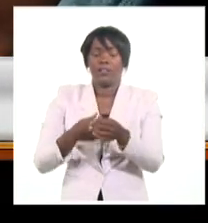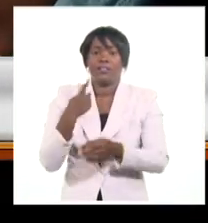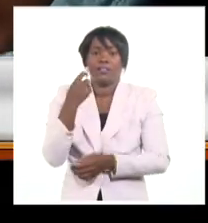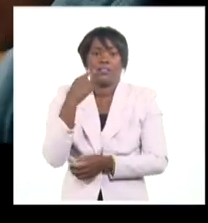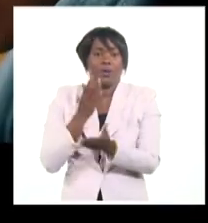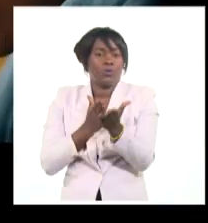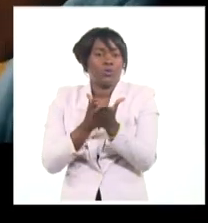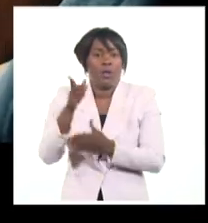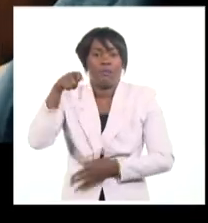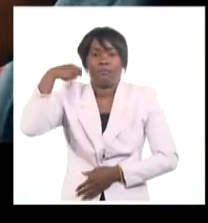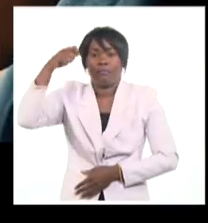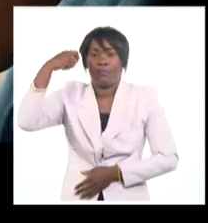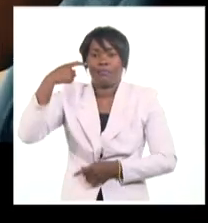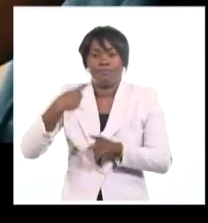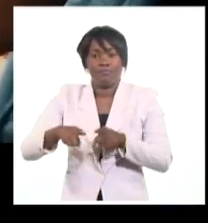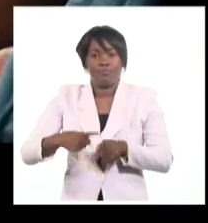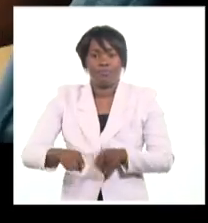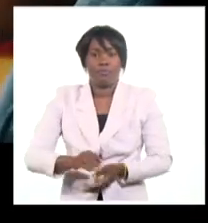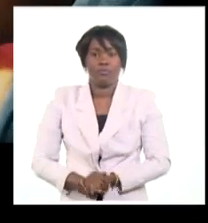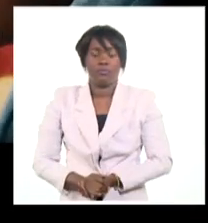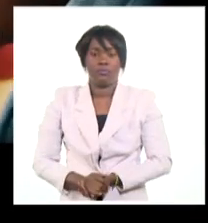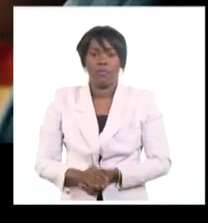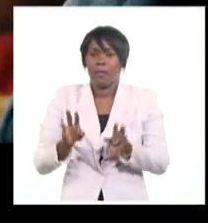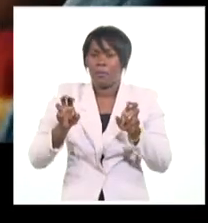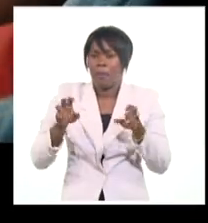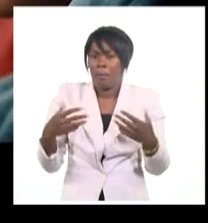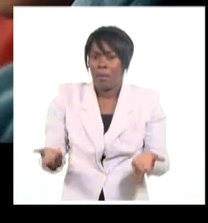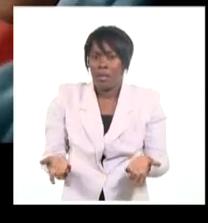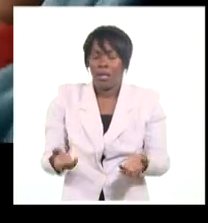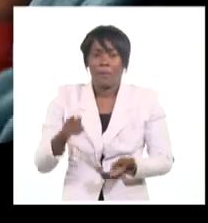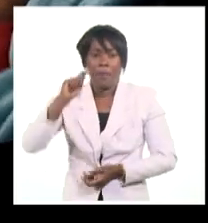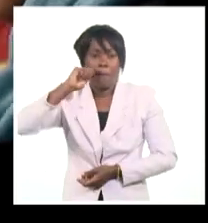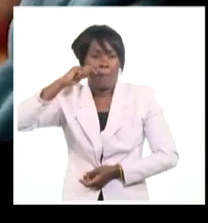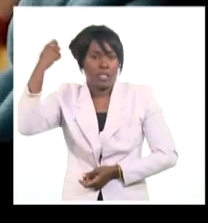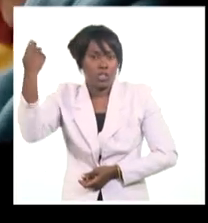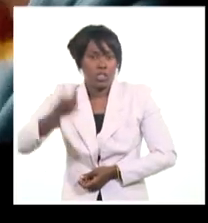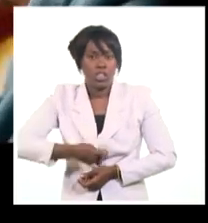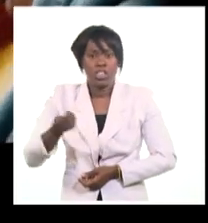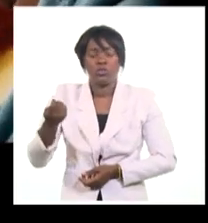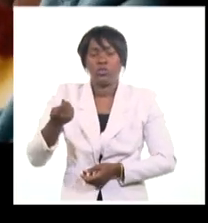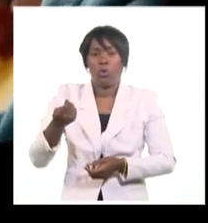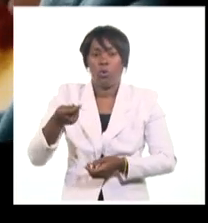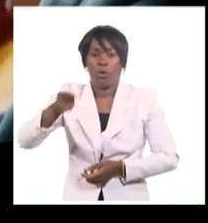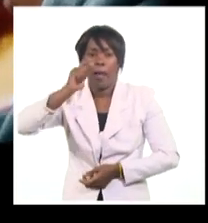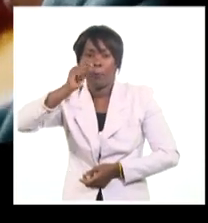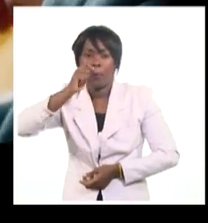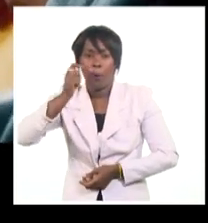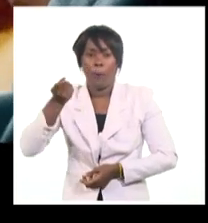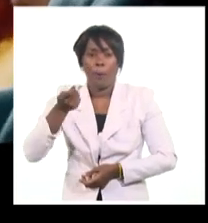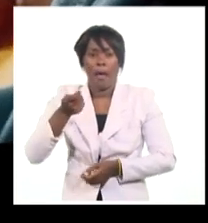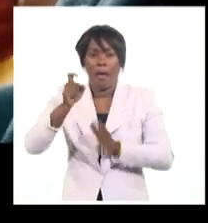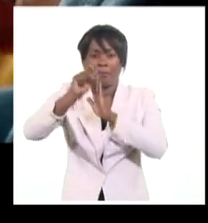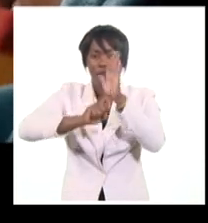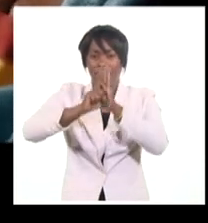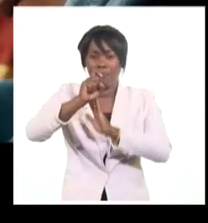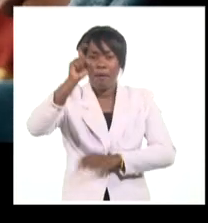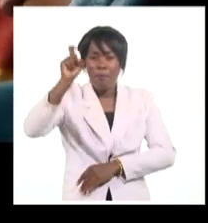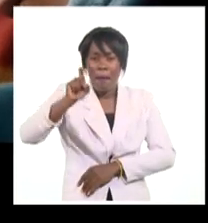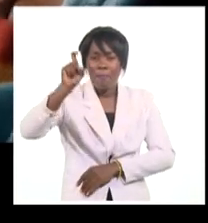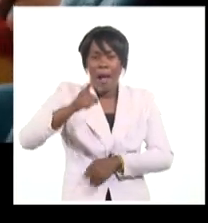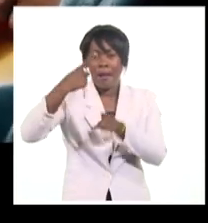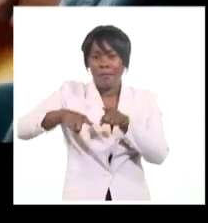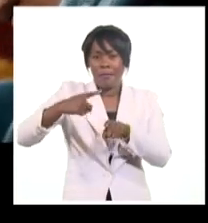tiene que ver con unos temas que abordan la masculinidad del machismo la violencia las armas la droga pero que se sale de los estereotipos